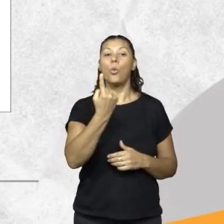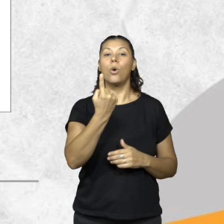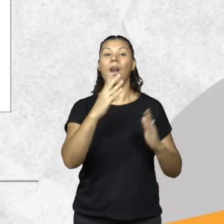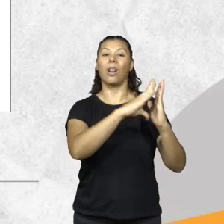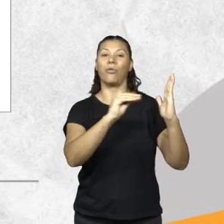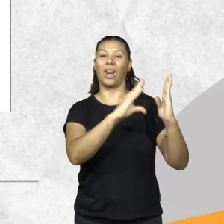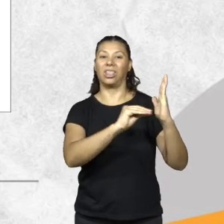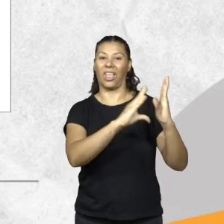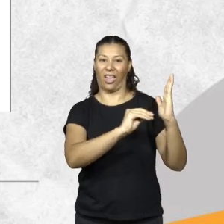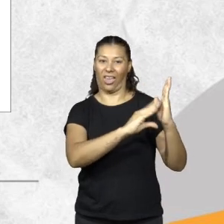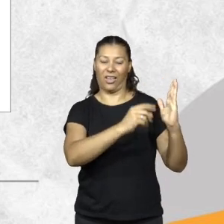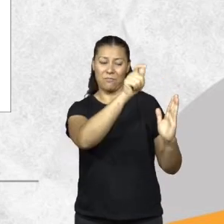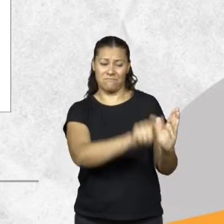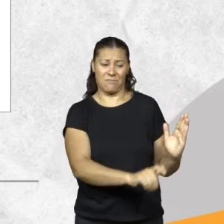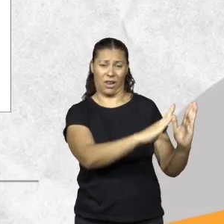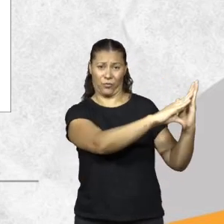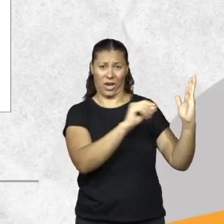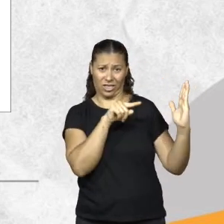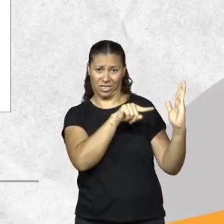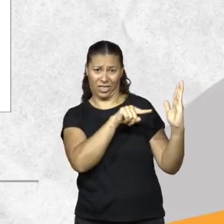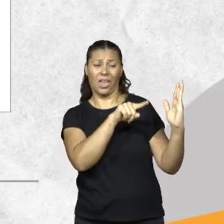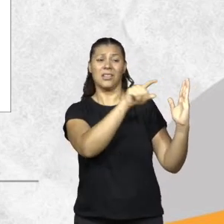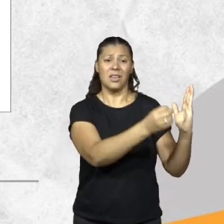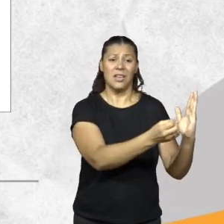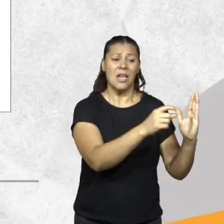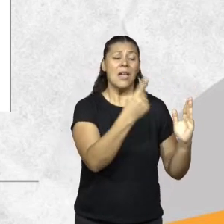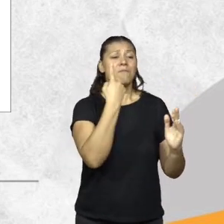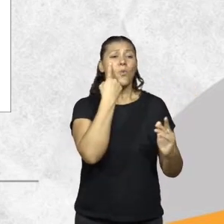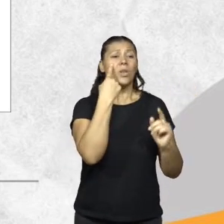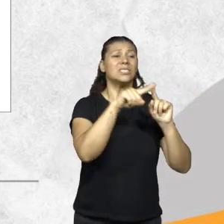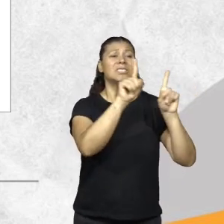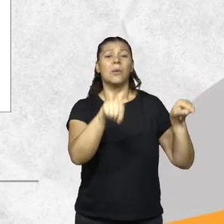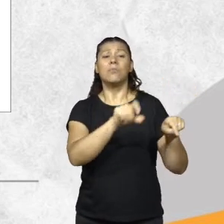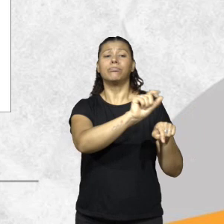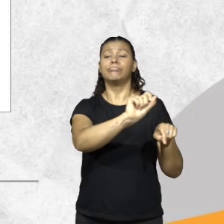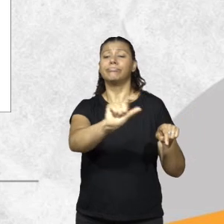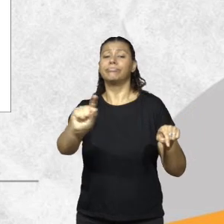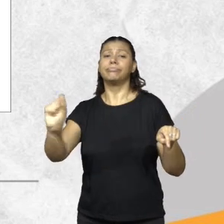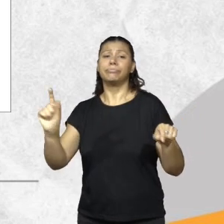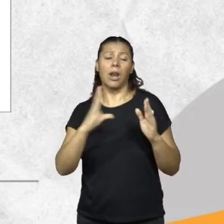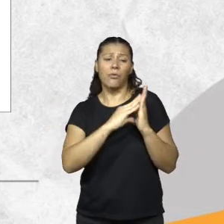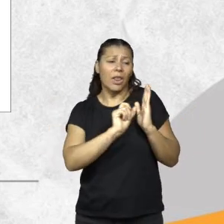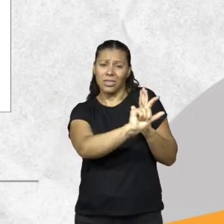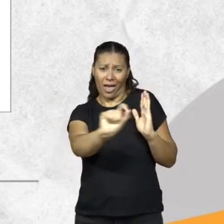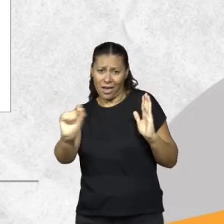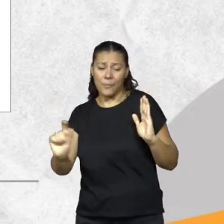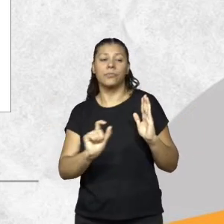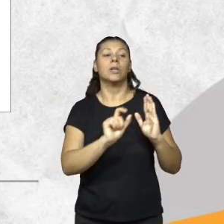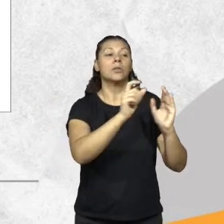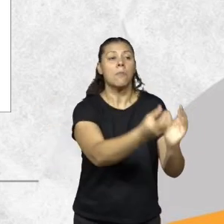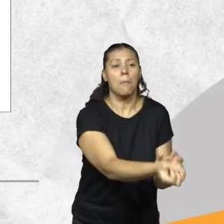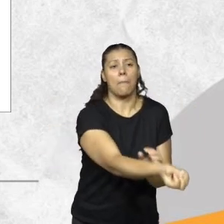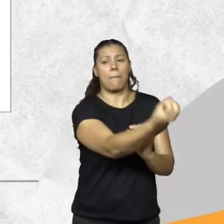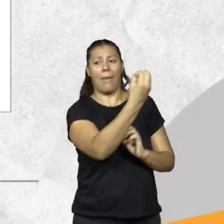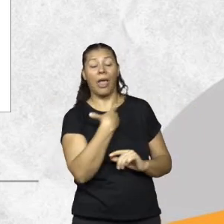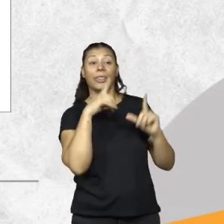los municipios que nos manda el monitoreo de campo, es decir, las fotos y la